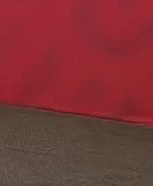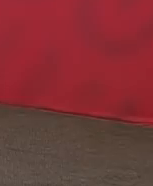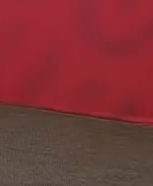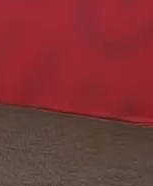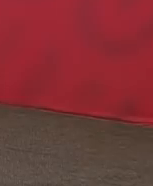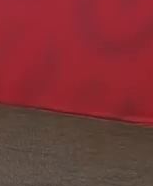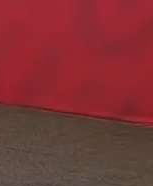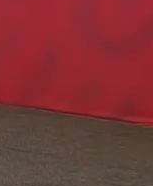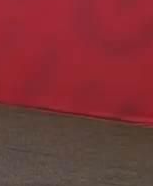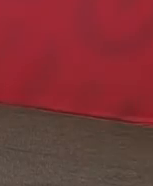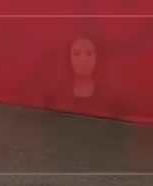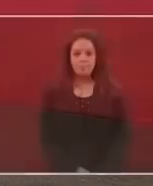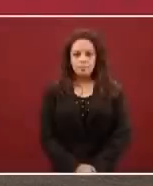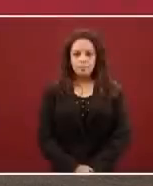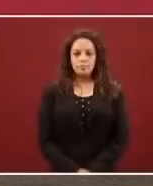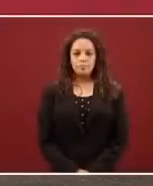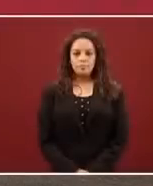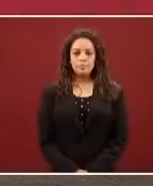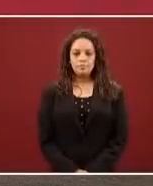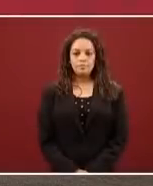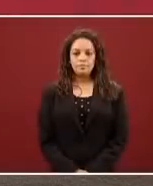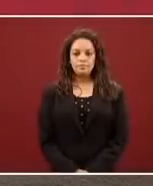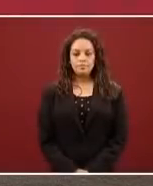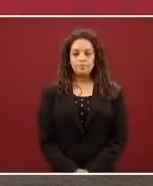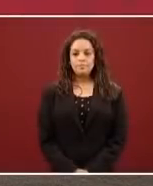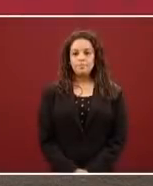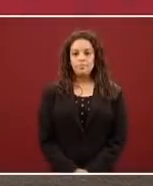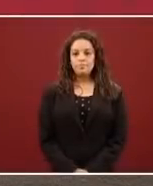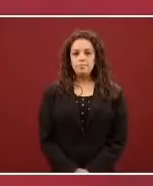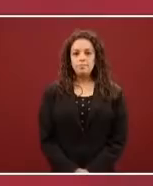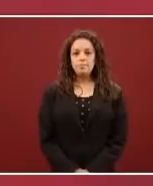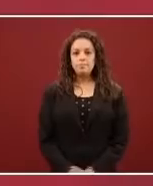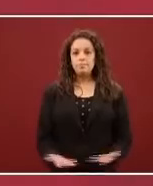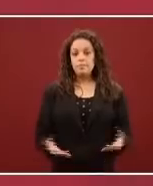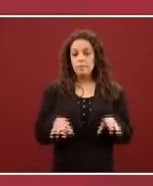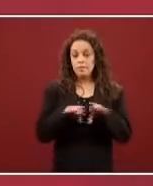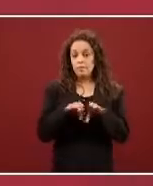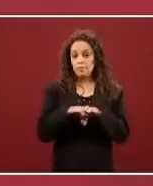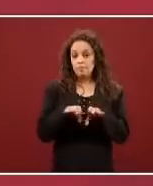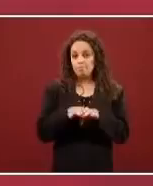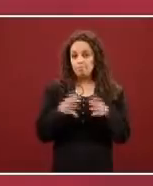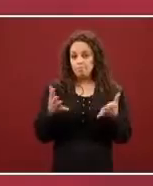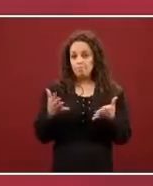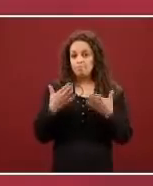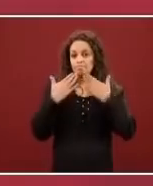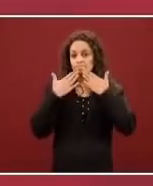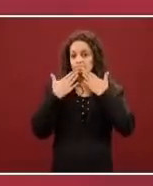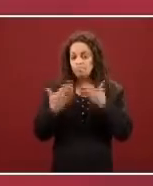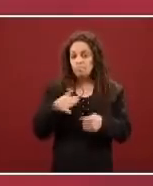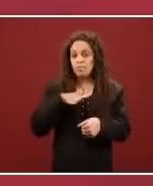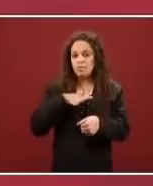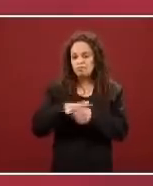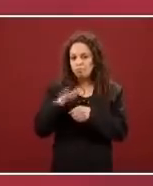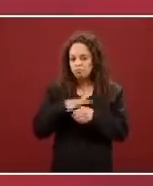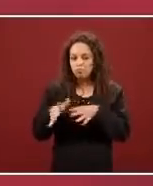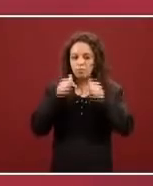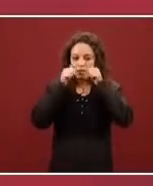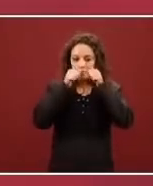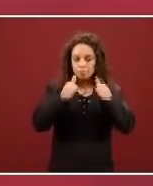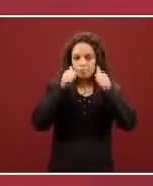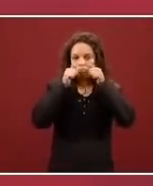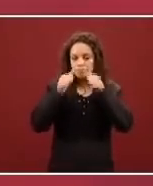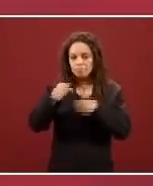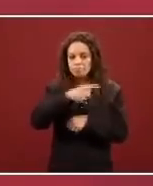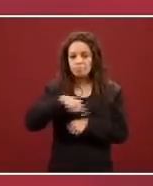muchos años. Entonces, para tratar de ser suficientes en la atención de pacientes en